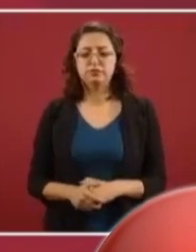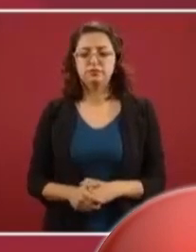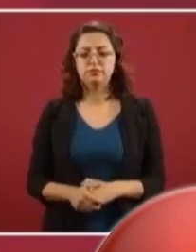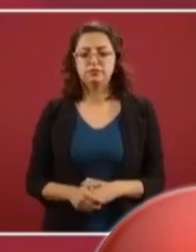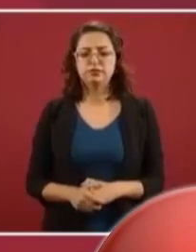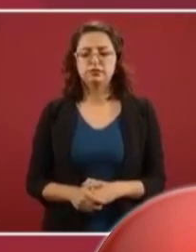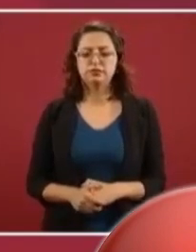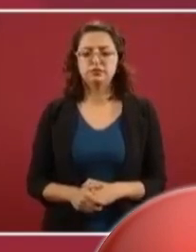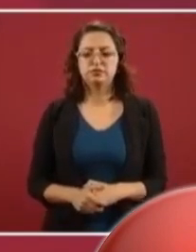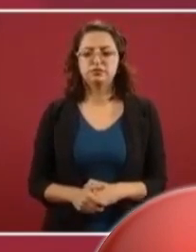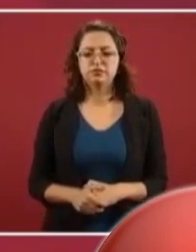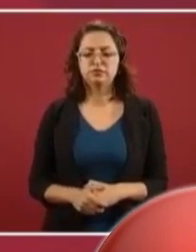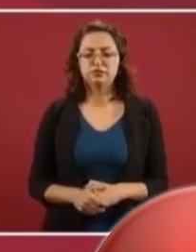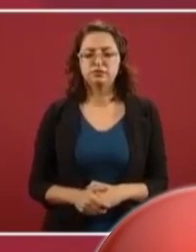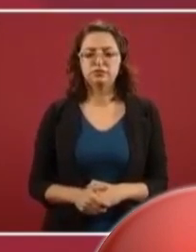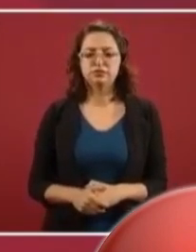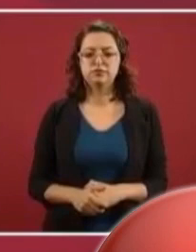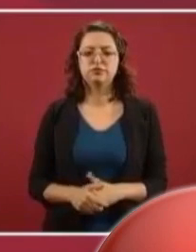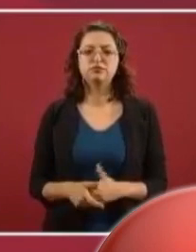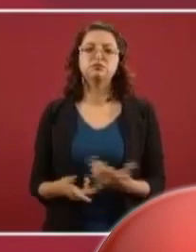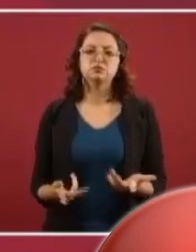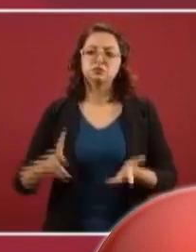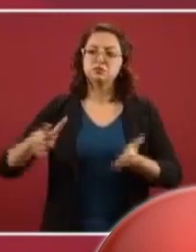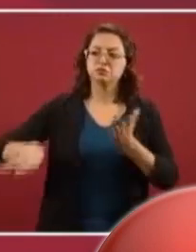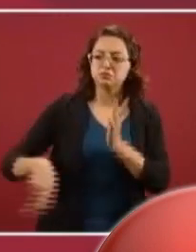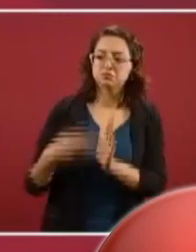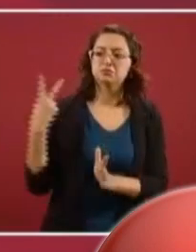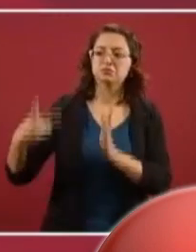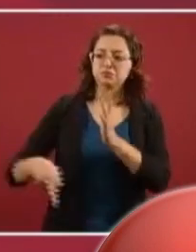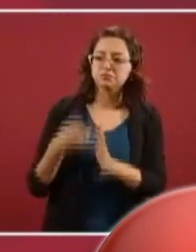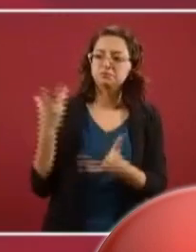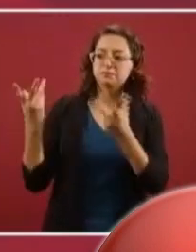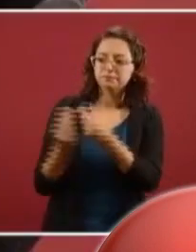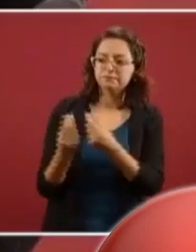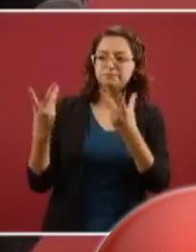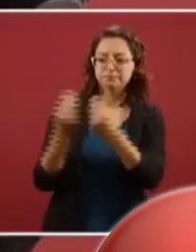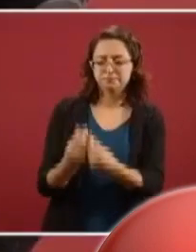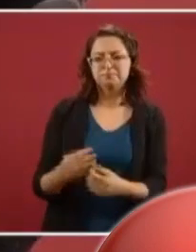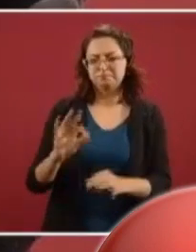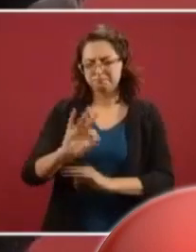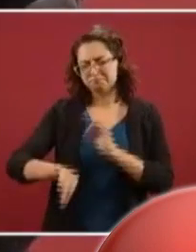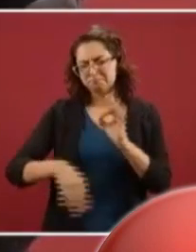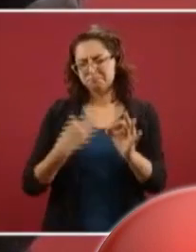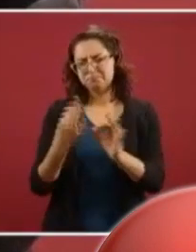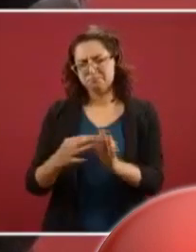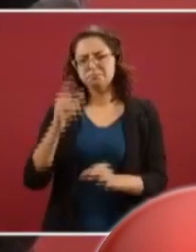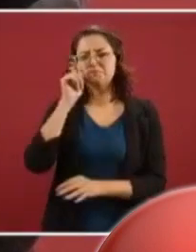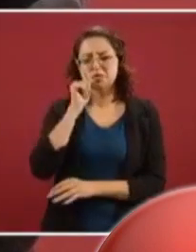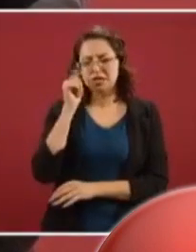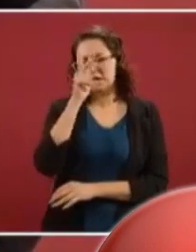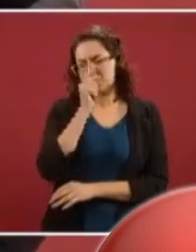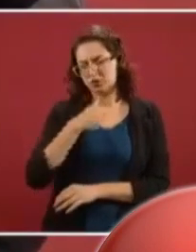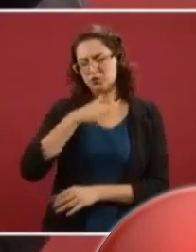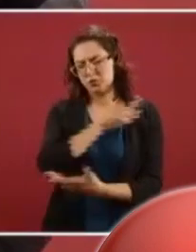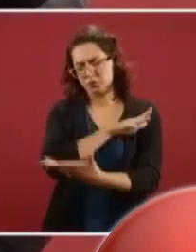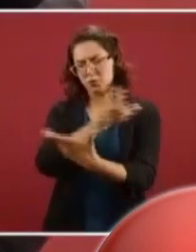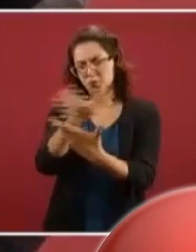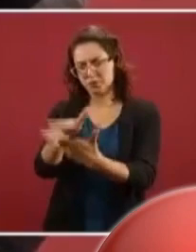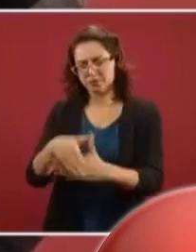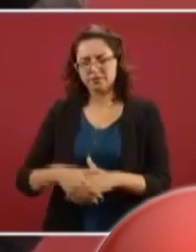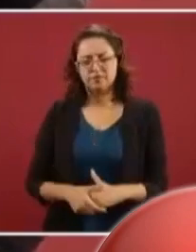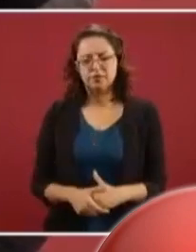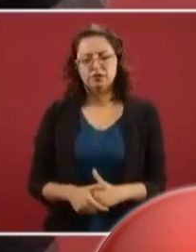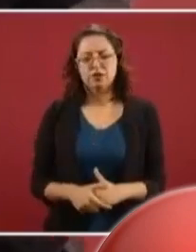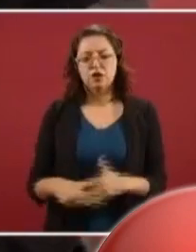reunidos o encontrarnos periódicamente y vamos a cumplir mañana vamos a hermosillo no sé exactamente